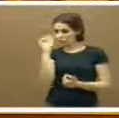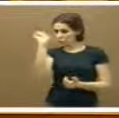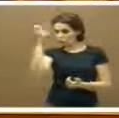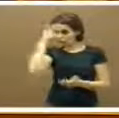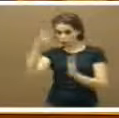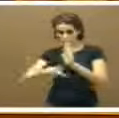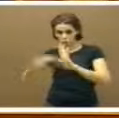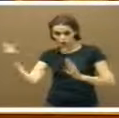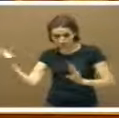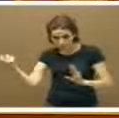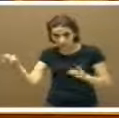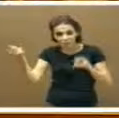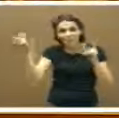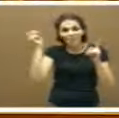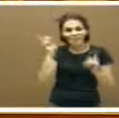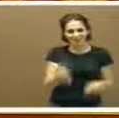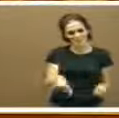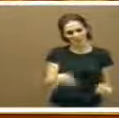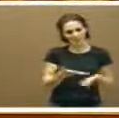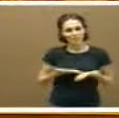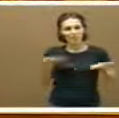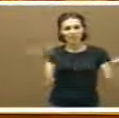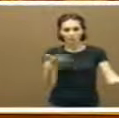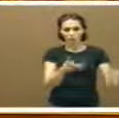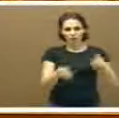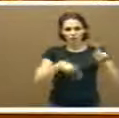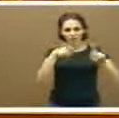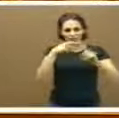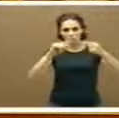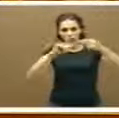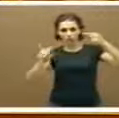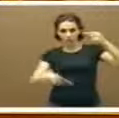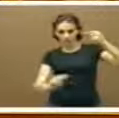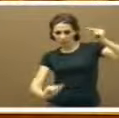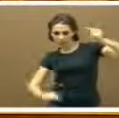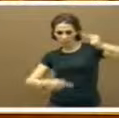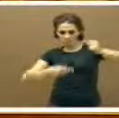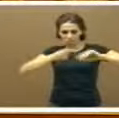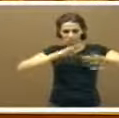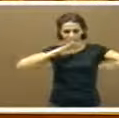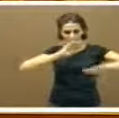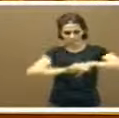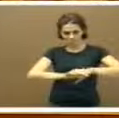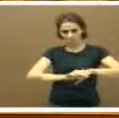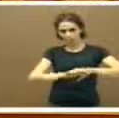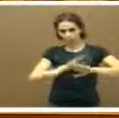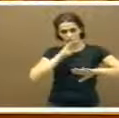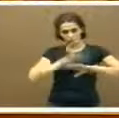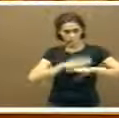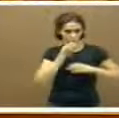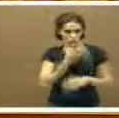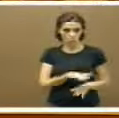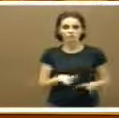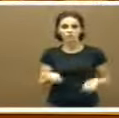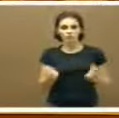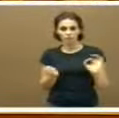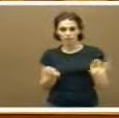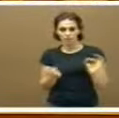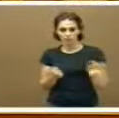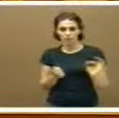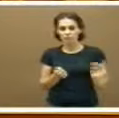también se ha contribuido a la reducción del déficit y al cumplimiento del objetivo del déficit. Es cierto,